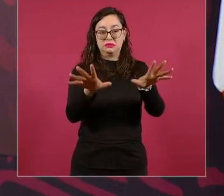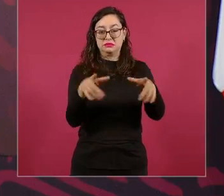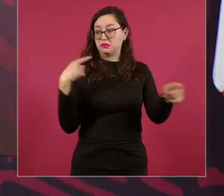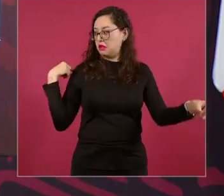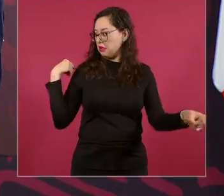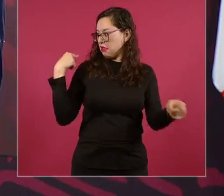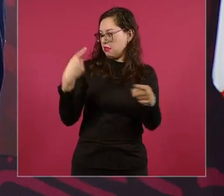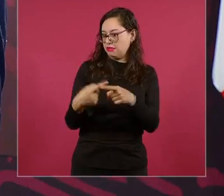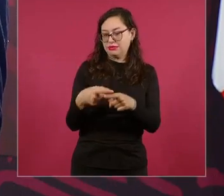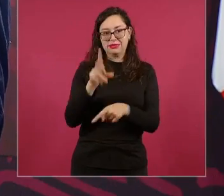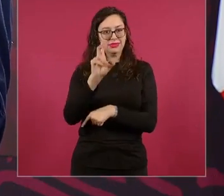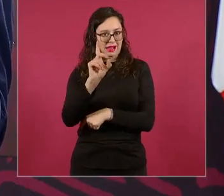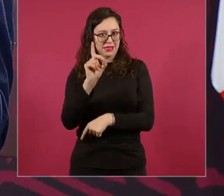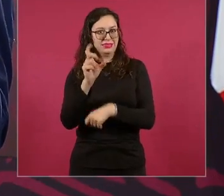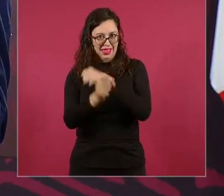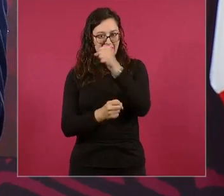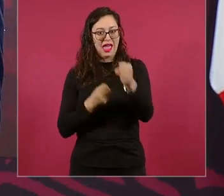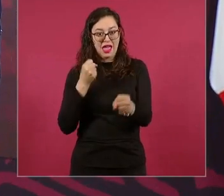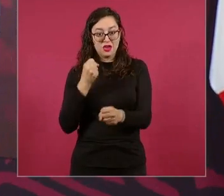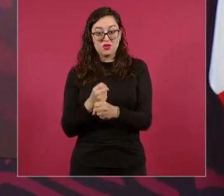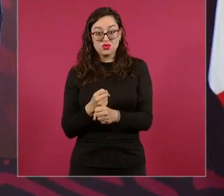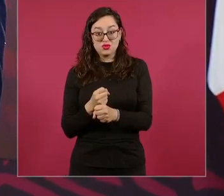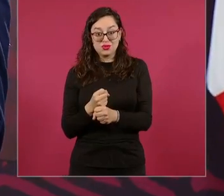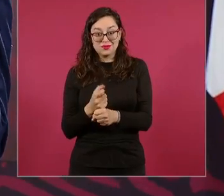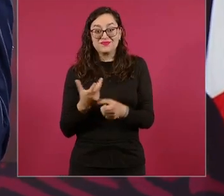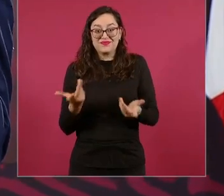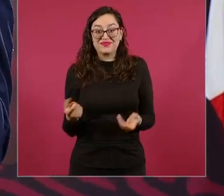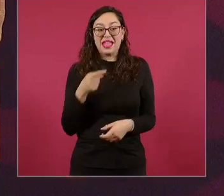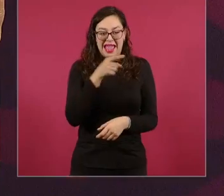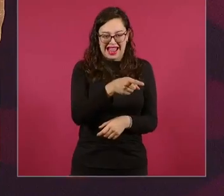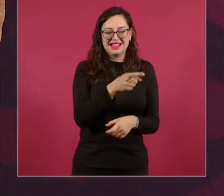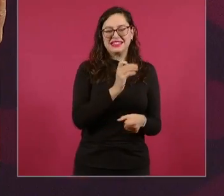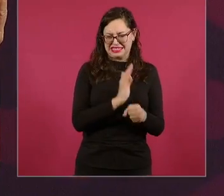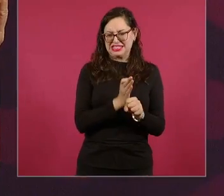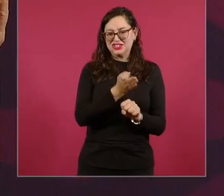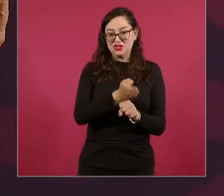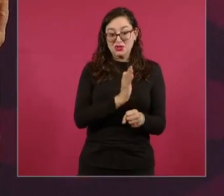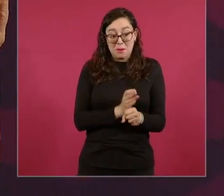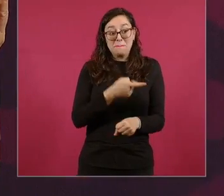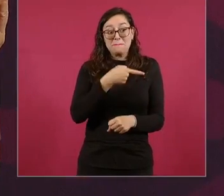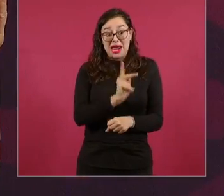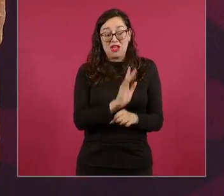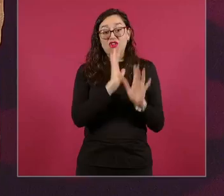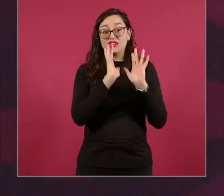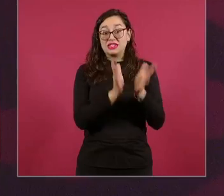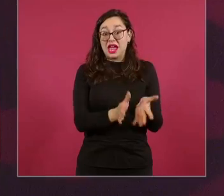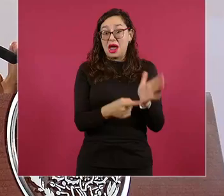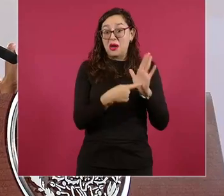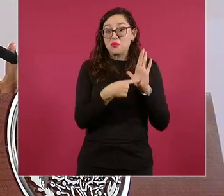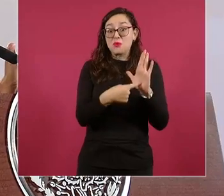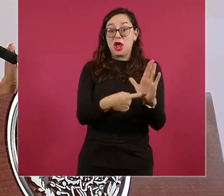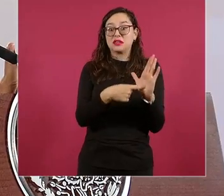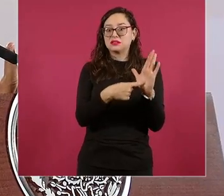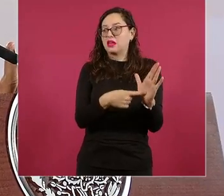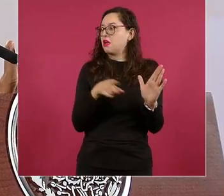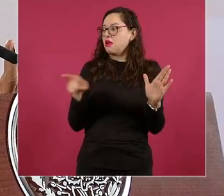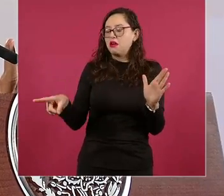más de 30 años y ya está hablando de lo mismo.